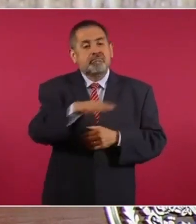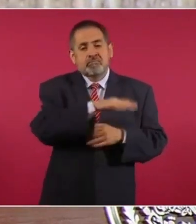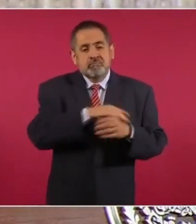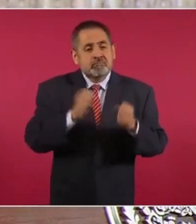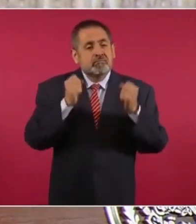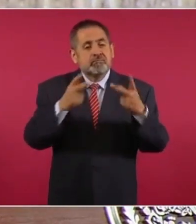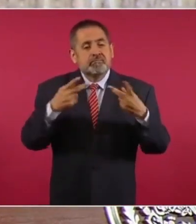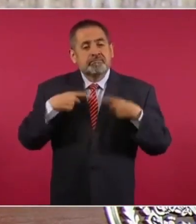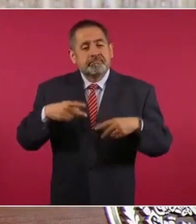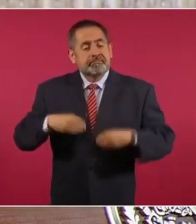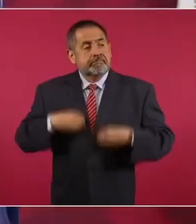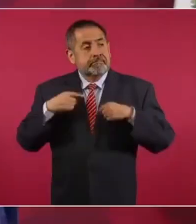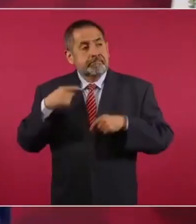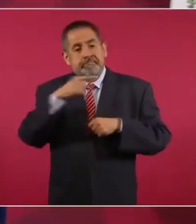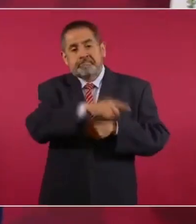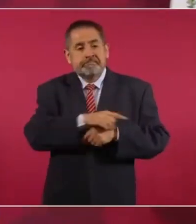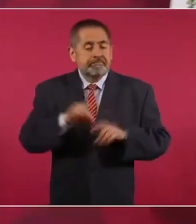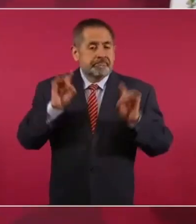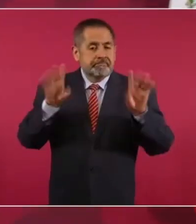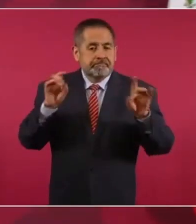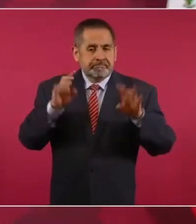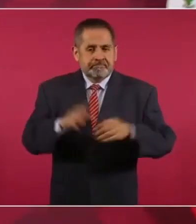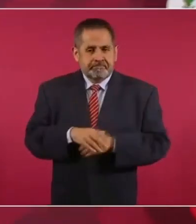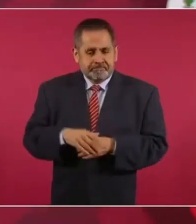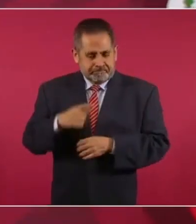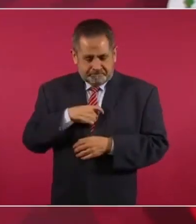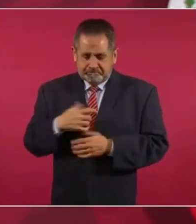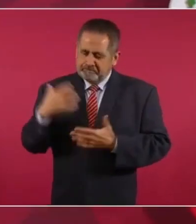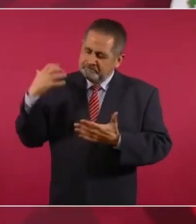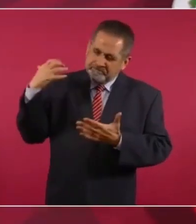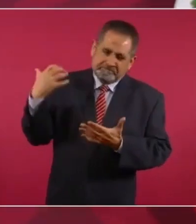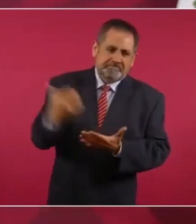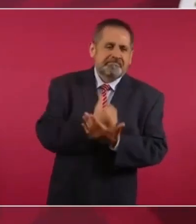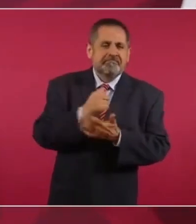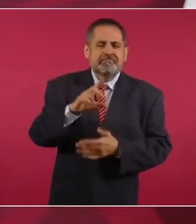paisanos nuestros, voy Dodger